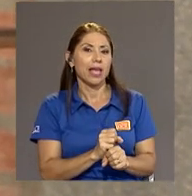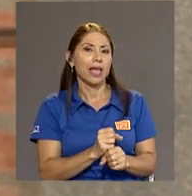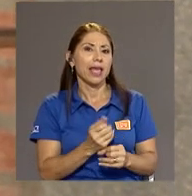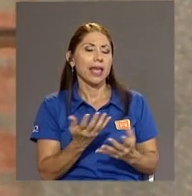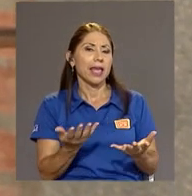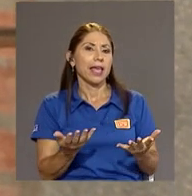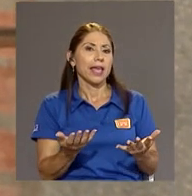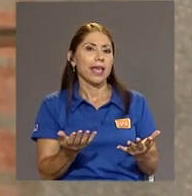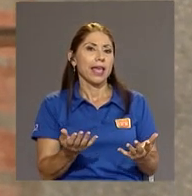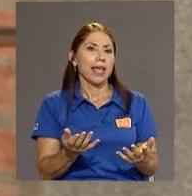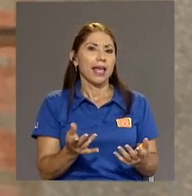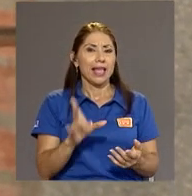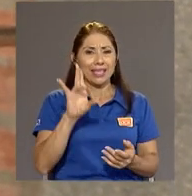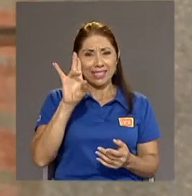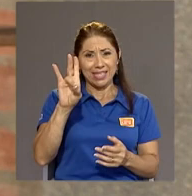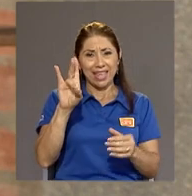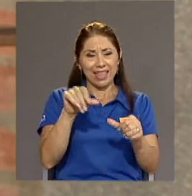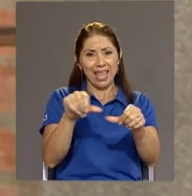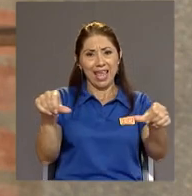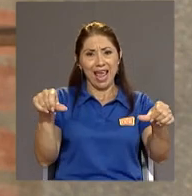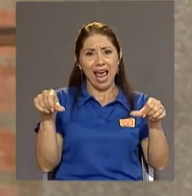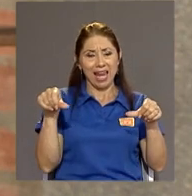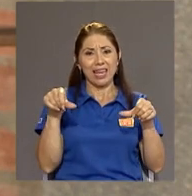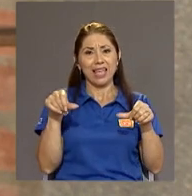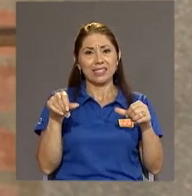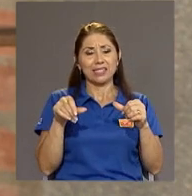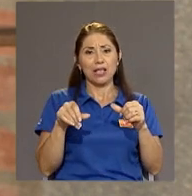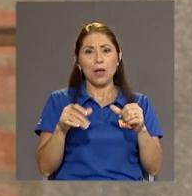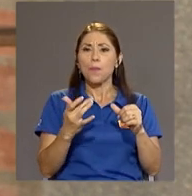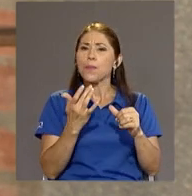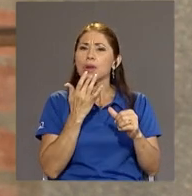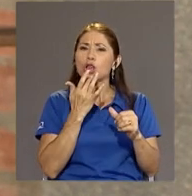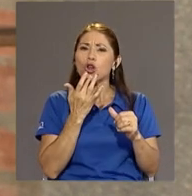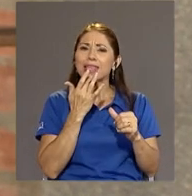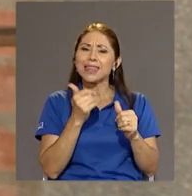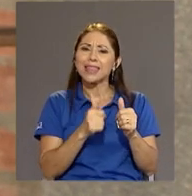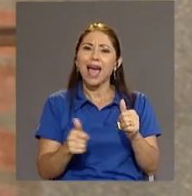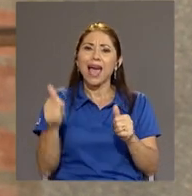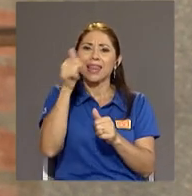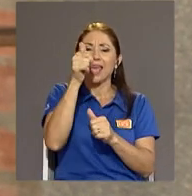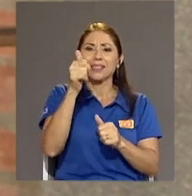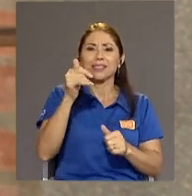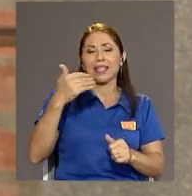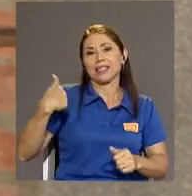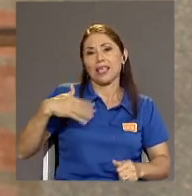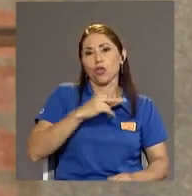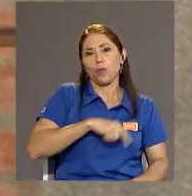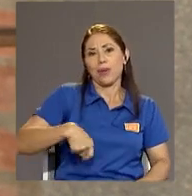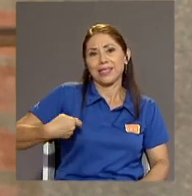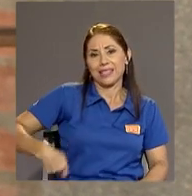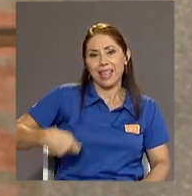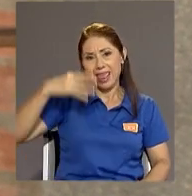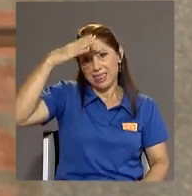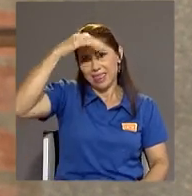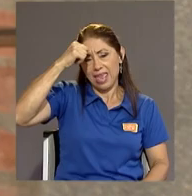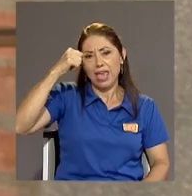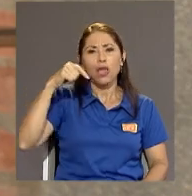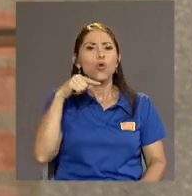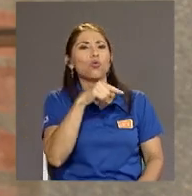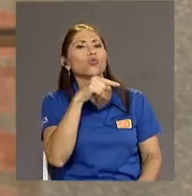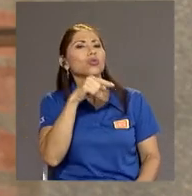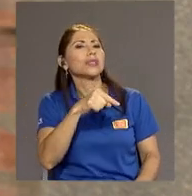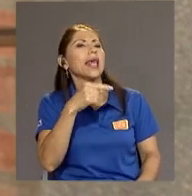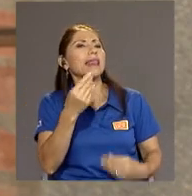las 7 áreas prioritarias del señor presidente, ¿qué le parecieron a usted? en términos de sus